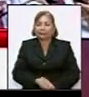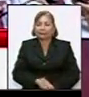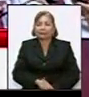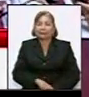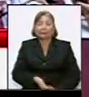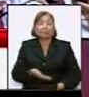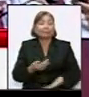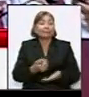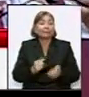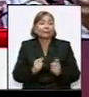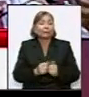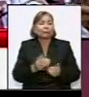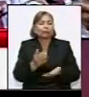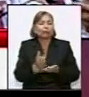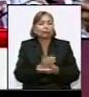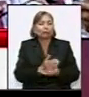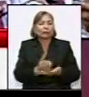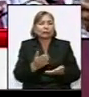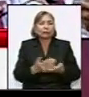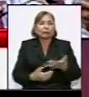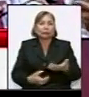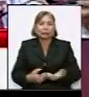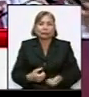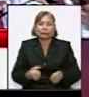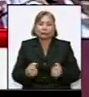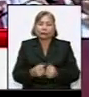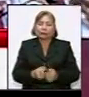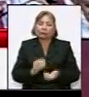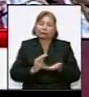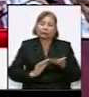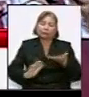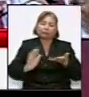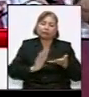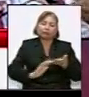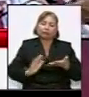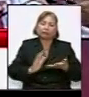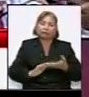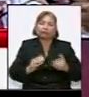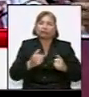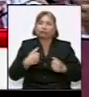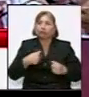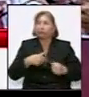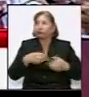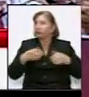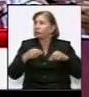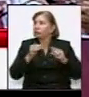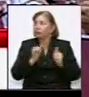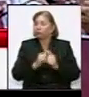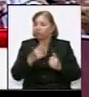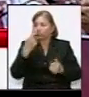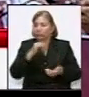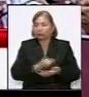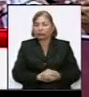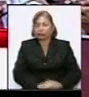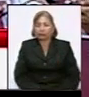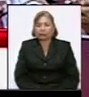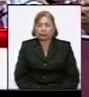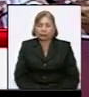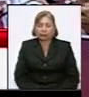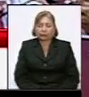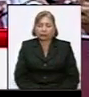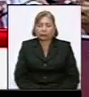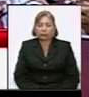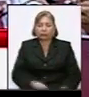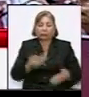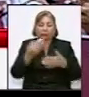pero con suficientes elementos de convicción que justifican esa esa esa autorización para palabra querido para